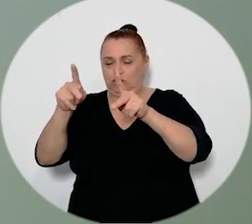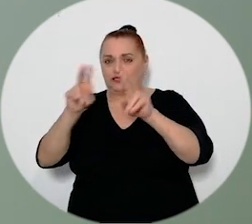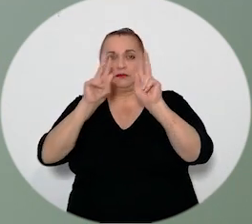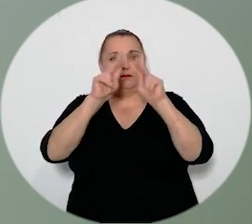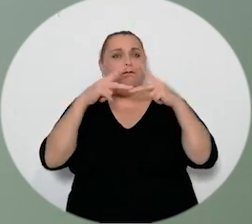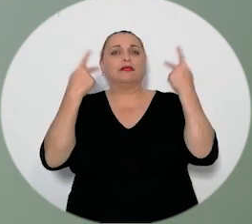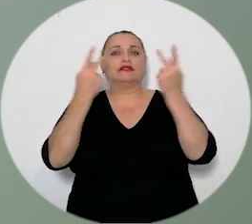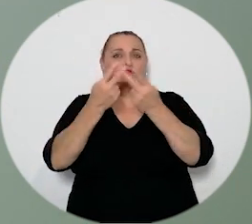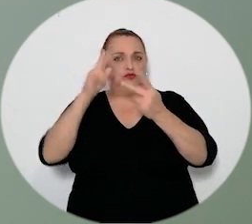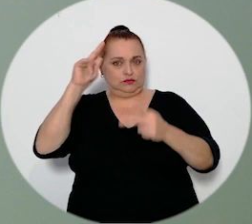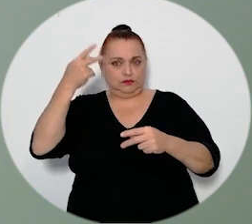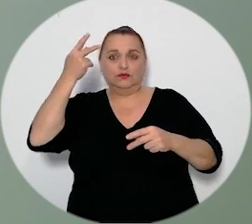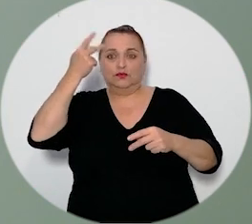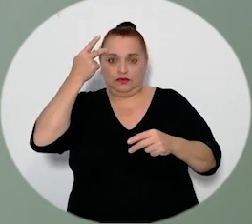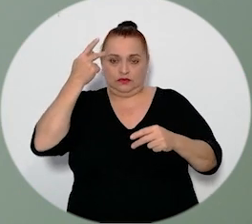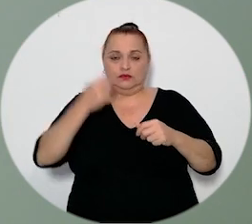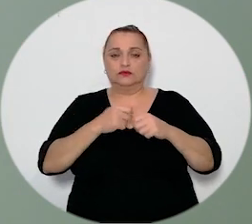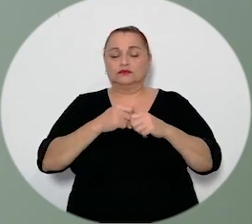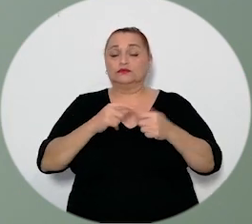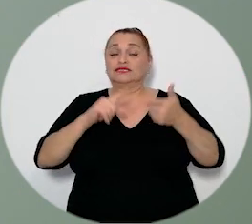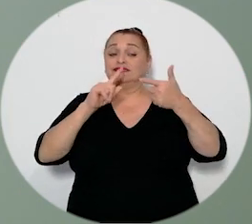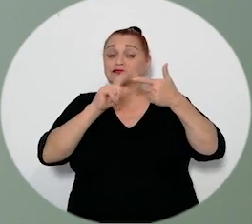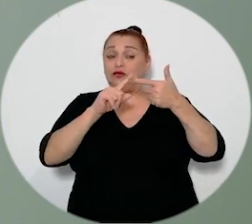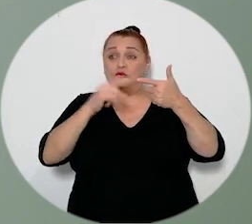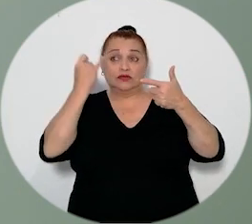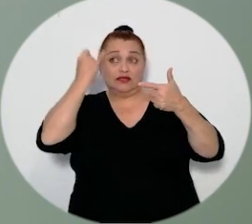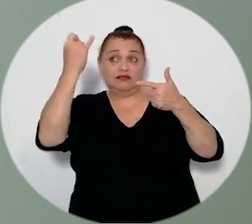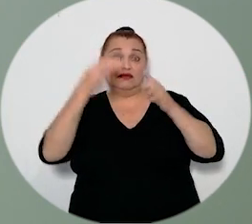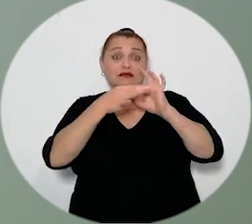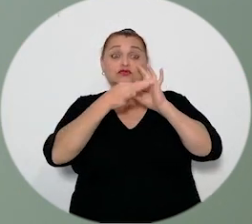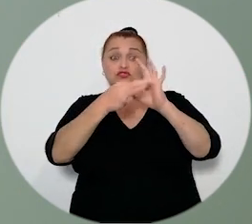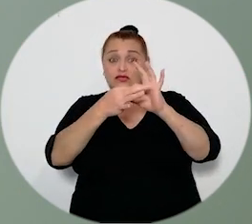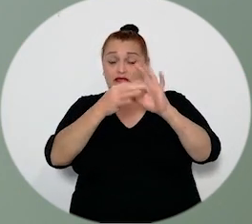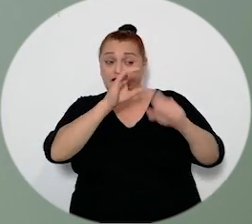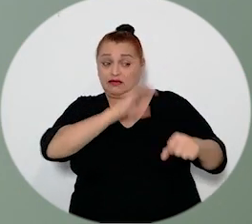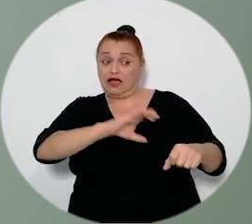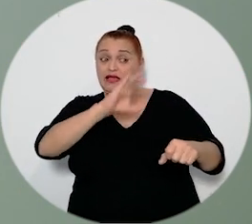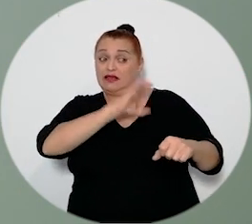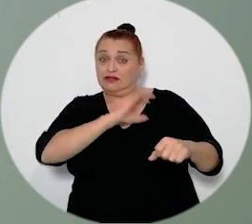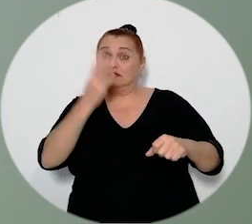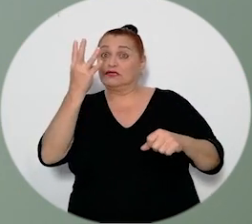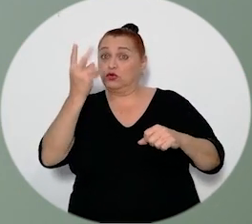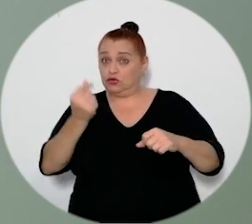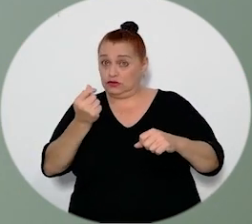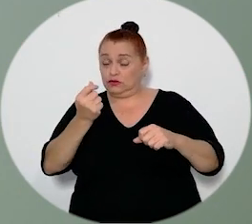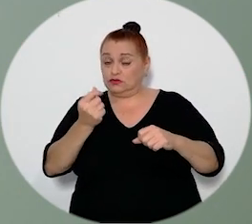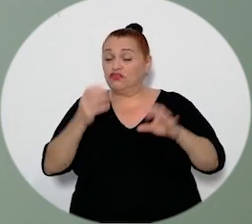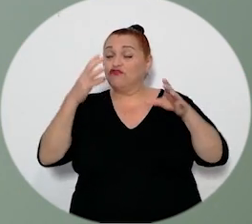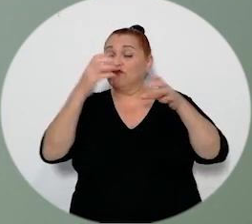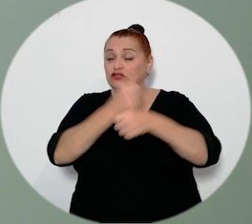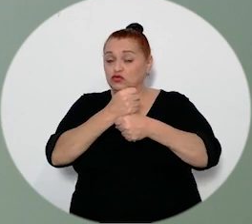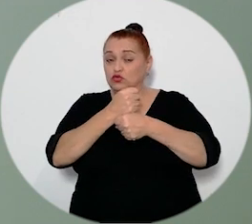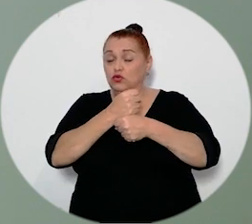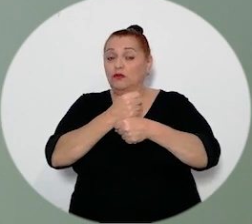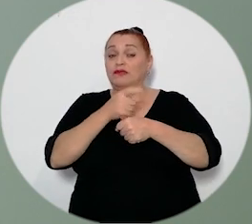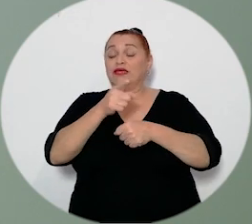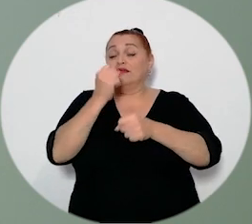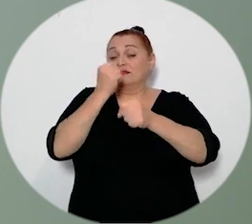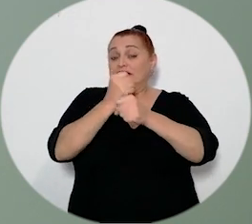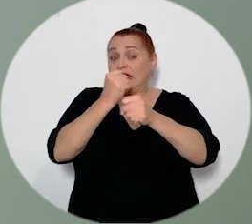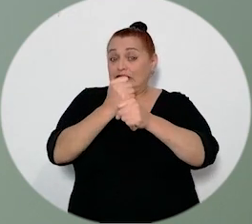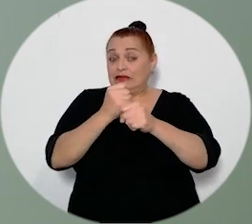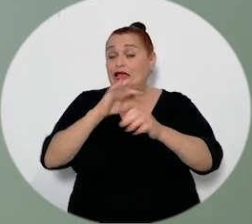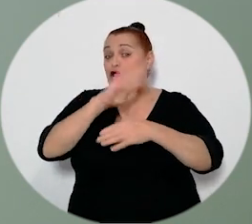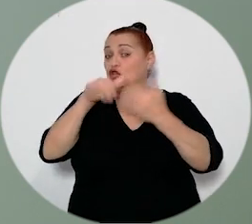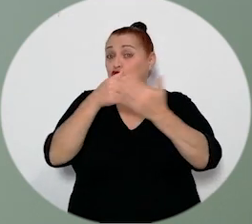los partidos políticos. La segunda de las ideas asociadas a la caracterización del escrutinio se resume en que, en el marco de las